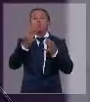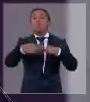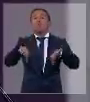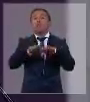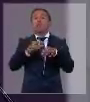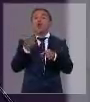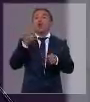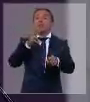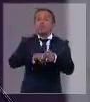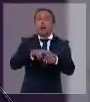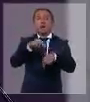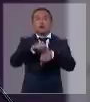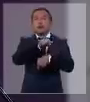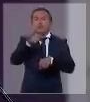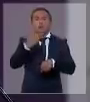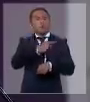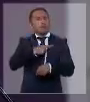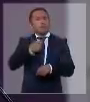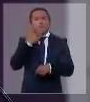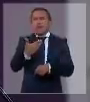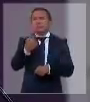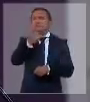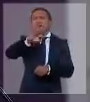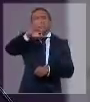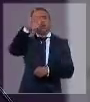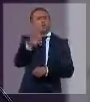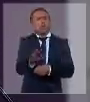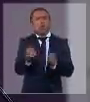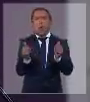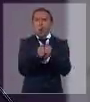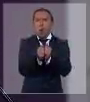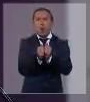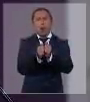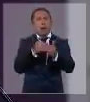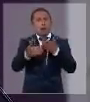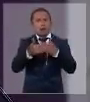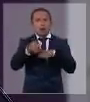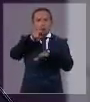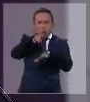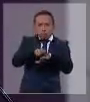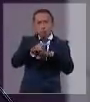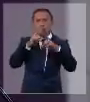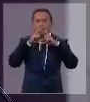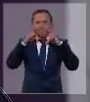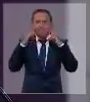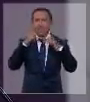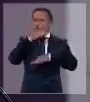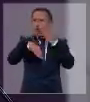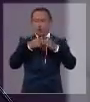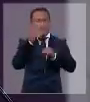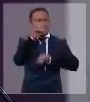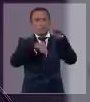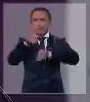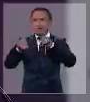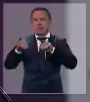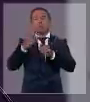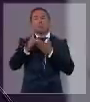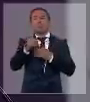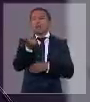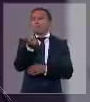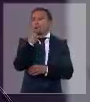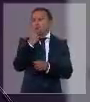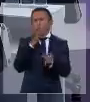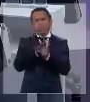todos tengan el 100% de medicinas y que todos funcionen las 24 horas, incluidos los fines de